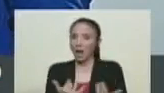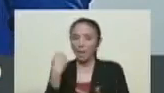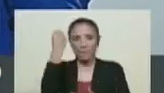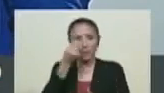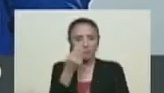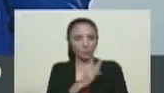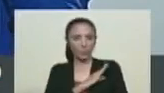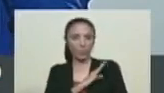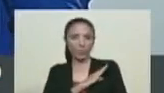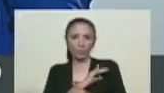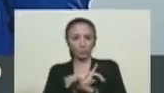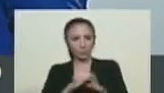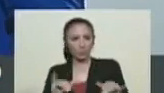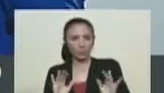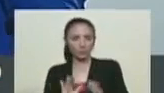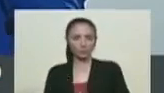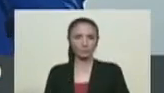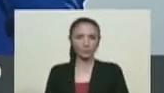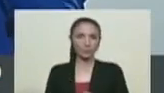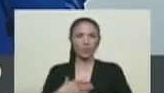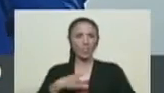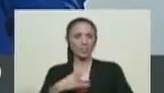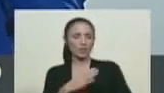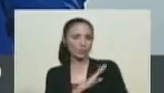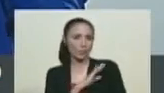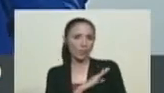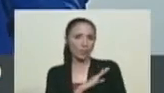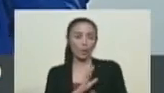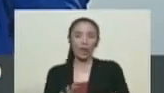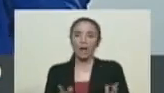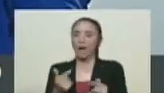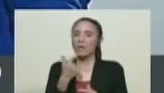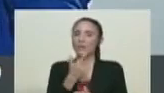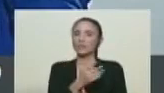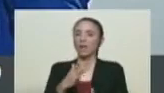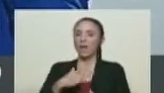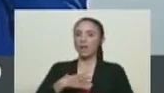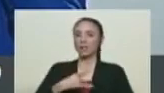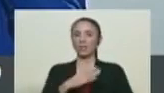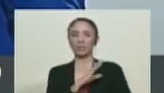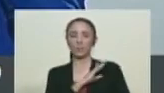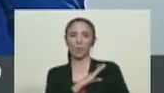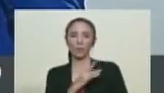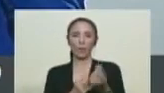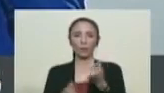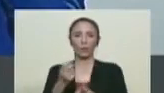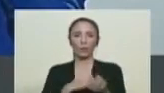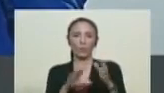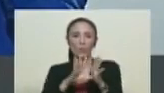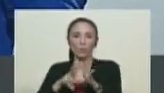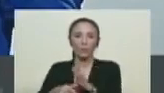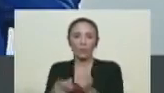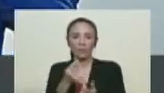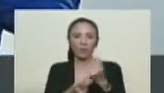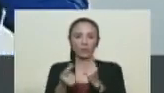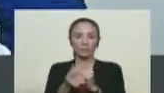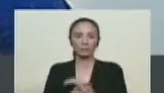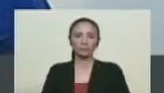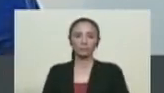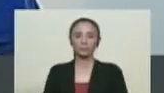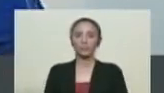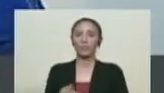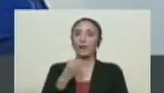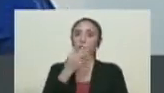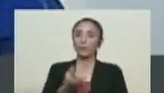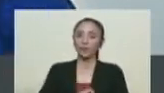propia, empiecen a pensar en Venezuela, porque no piensan en Venezuela, piensan, mira, en sus intereses económicos. Presidente, muy buenas